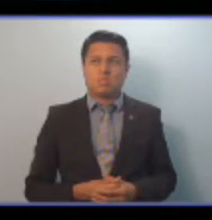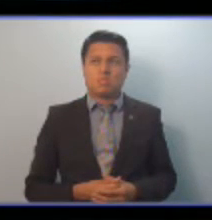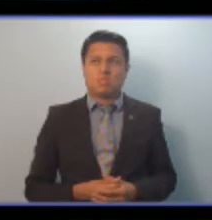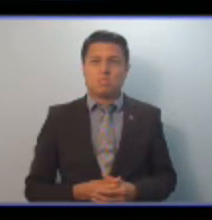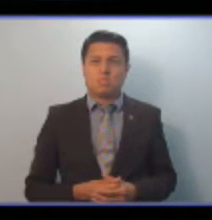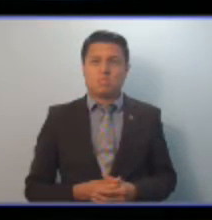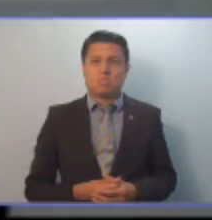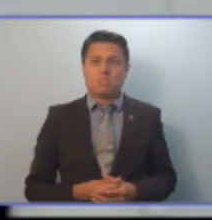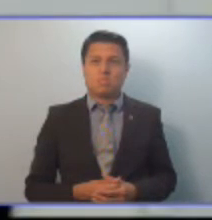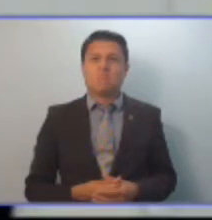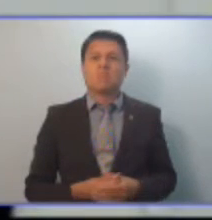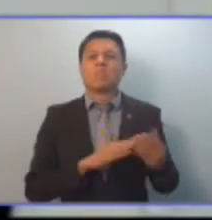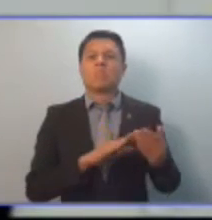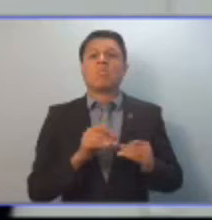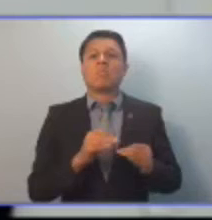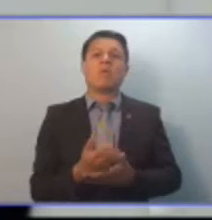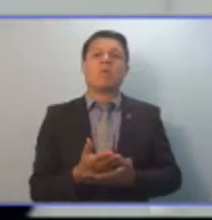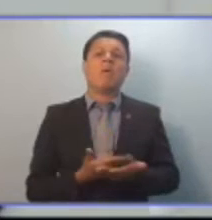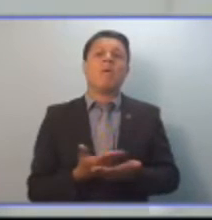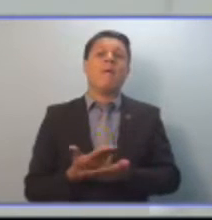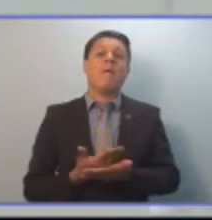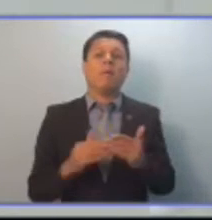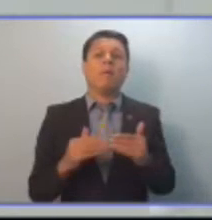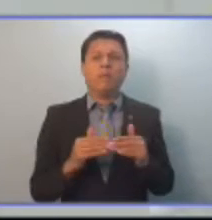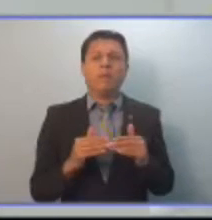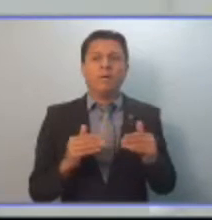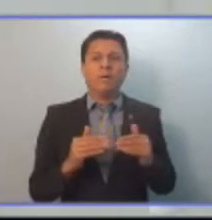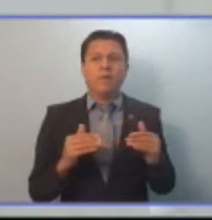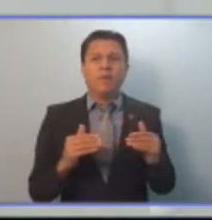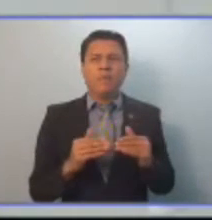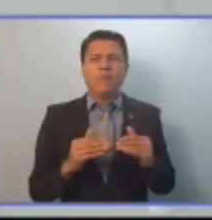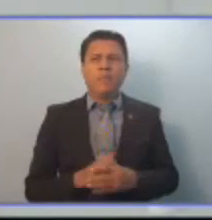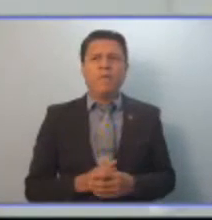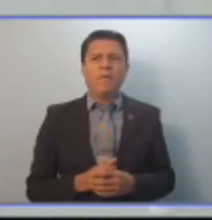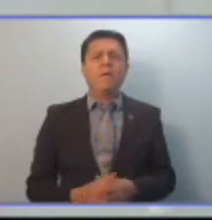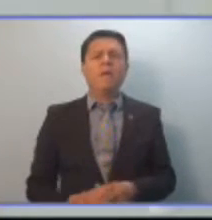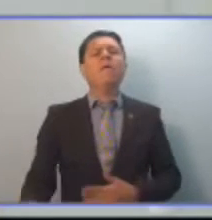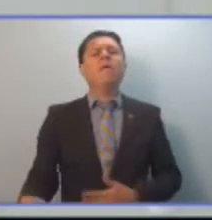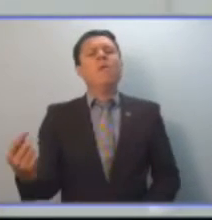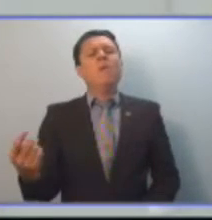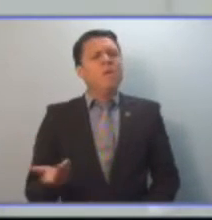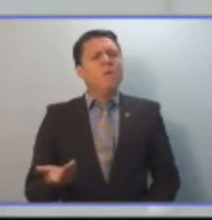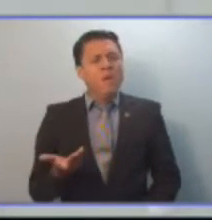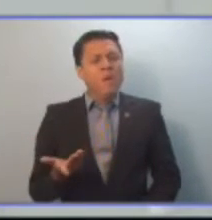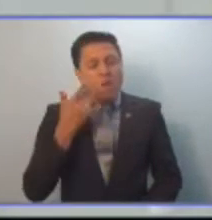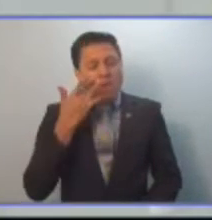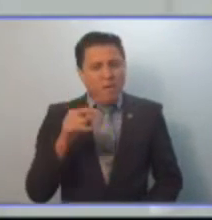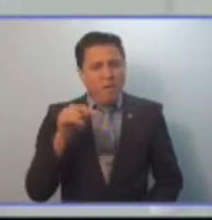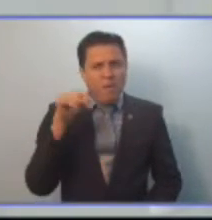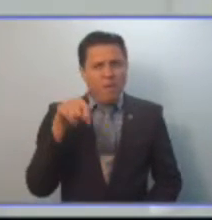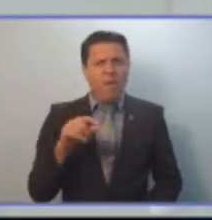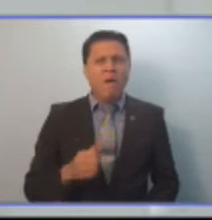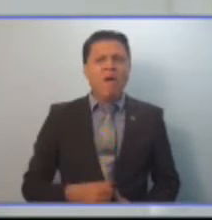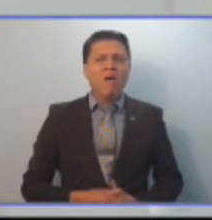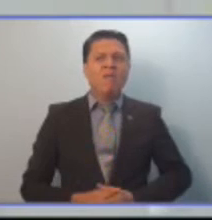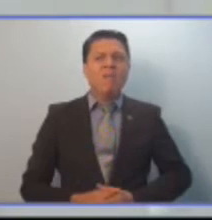Hay unas connotaciones, por supuesto, también, y es que hoy en día